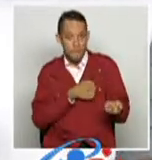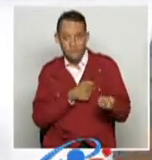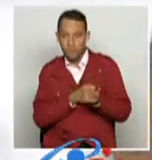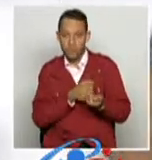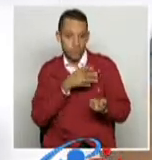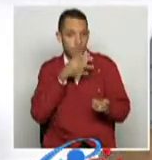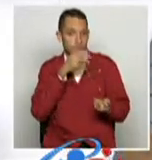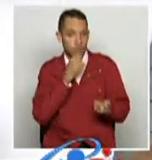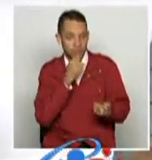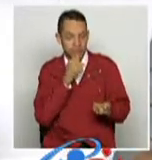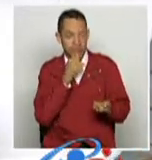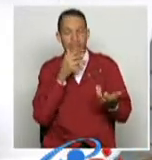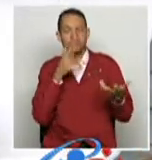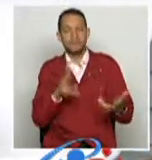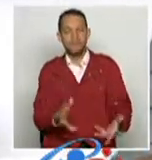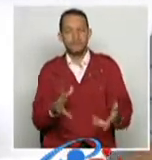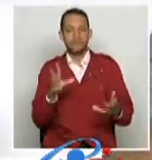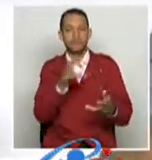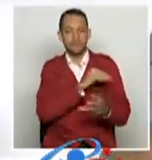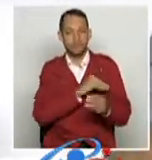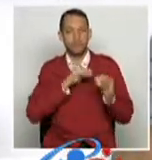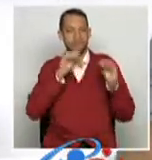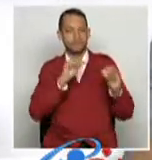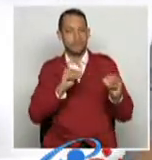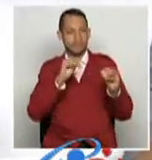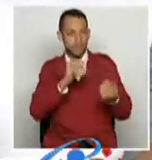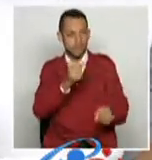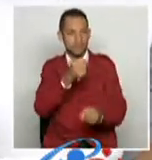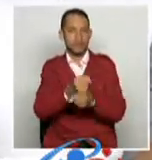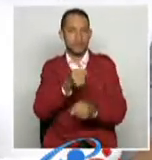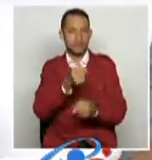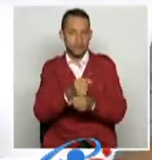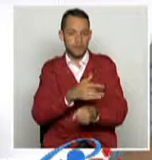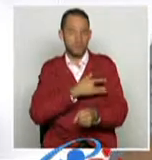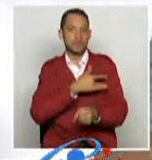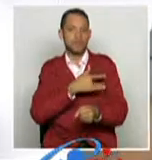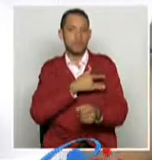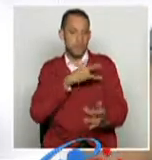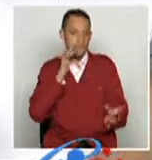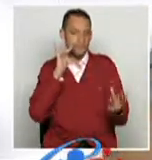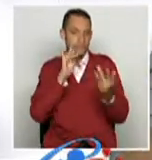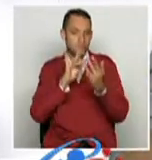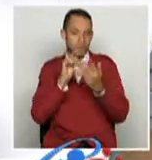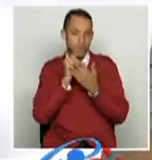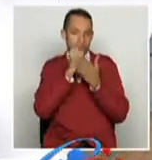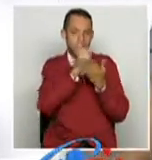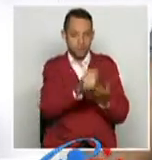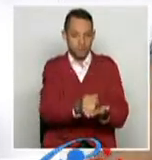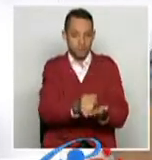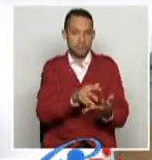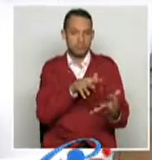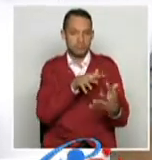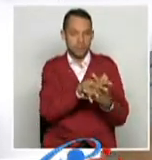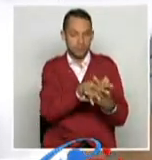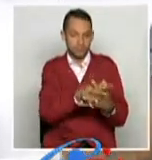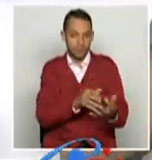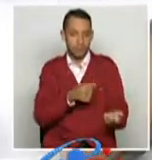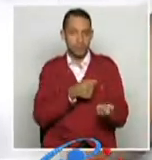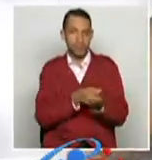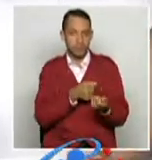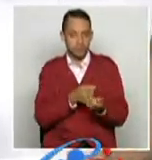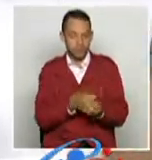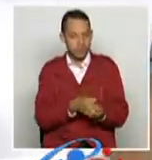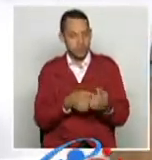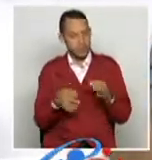eso. Y esa es la parte que nos toca con la ayurveda de trabajar la parte emocional, valga la redundancia. Emoción hay que convertirla en sentimiento y